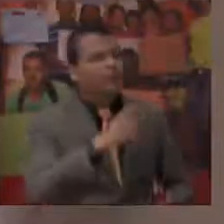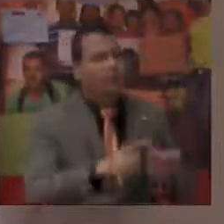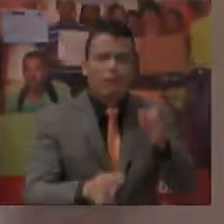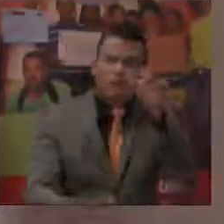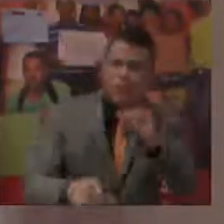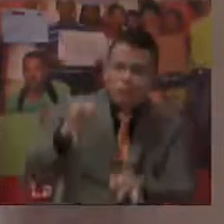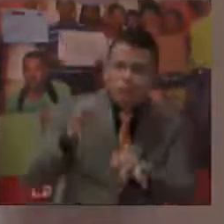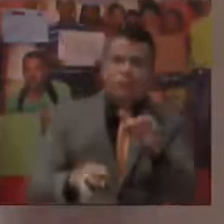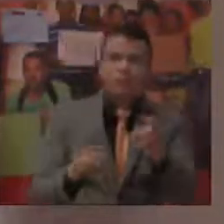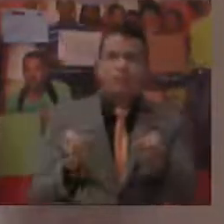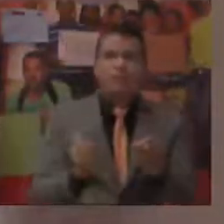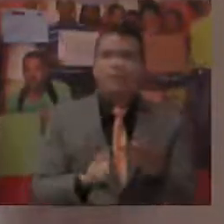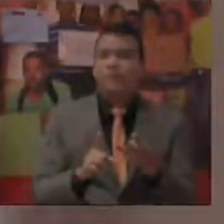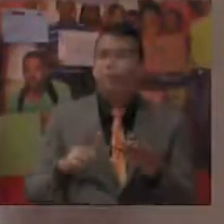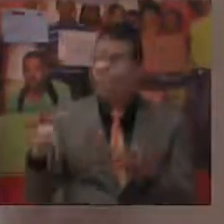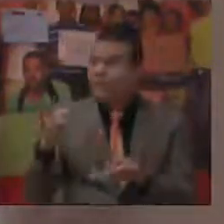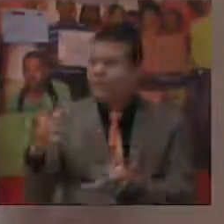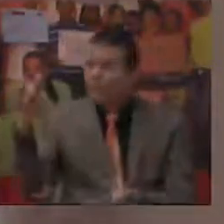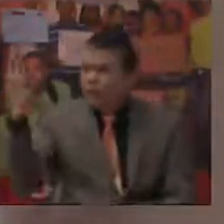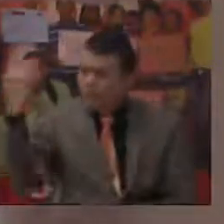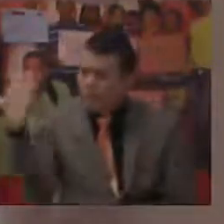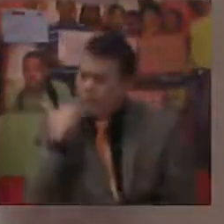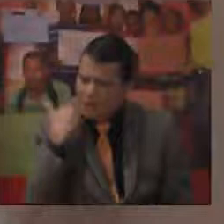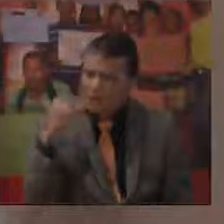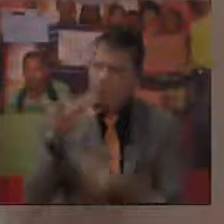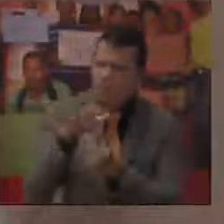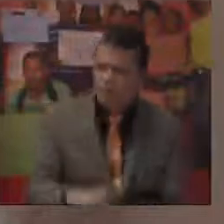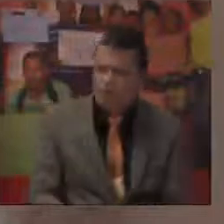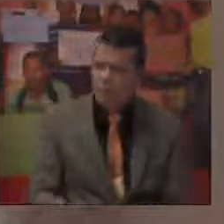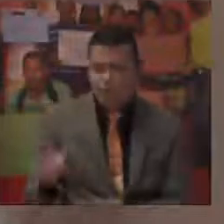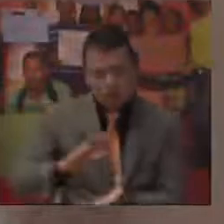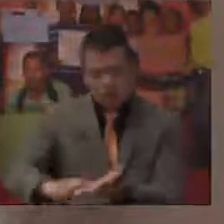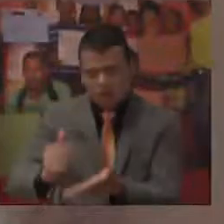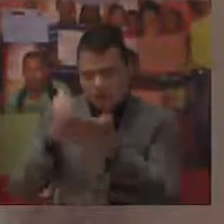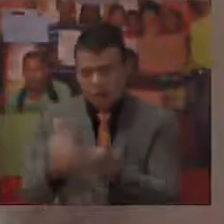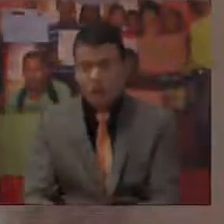justicia, la reparación y las garantías de no repetición.